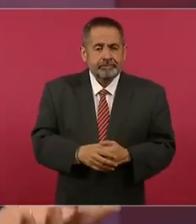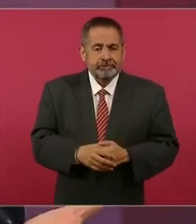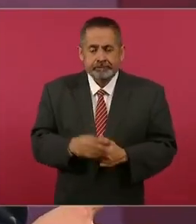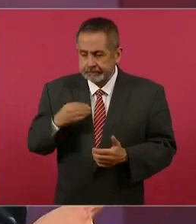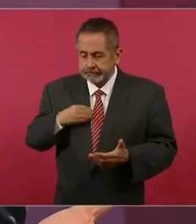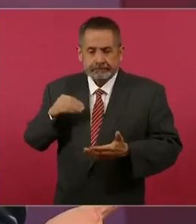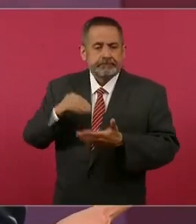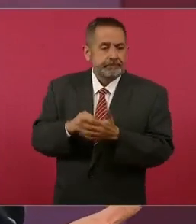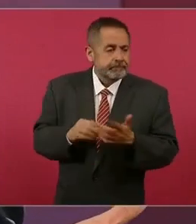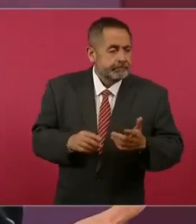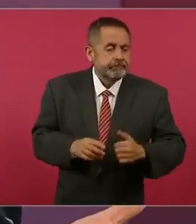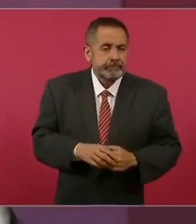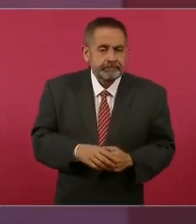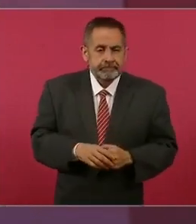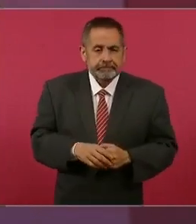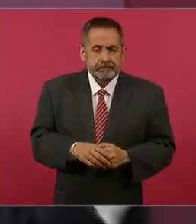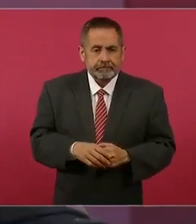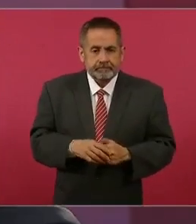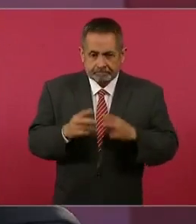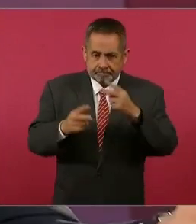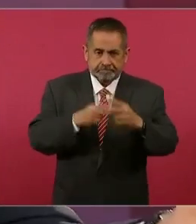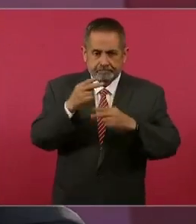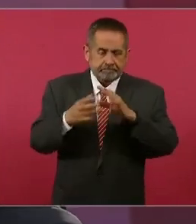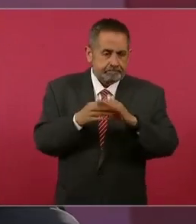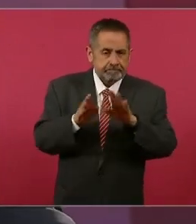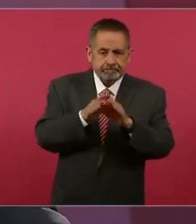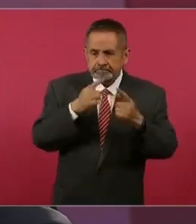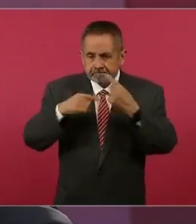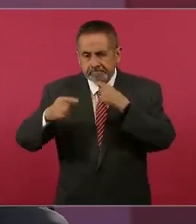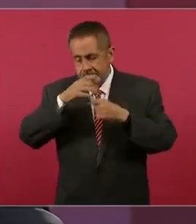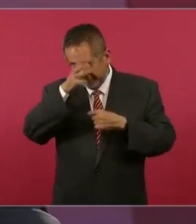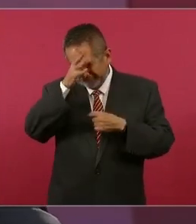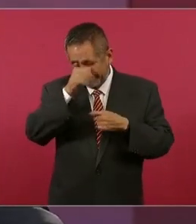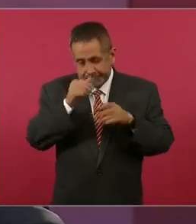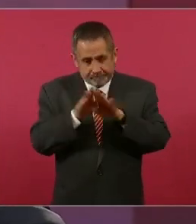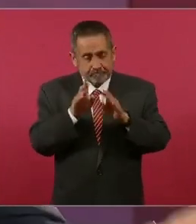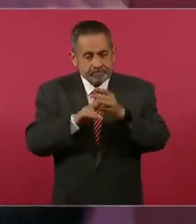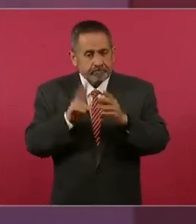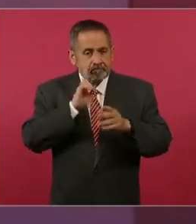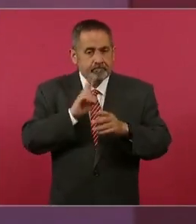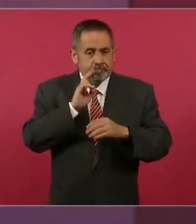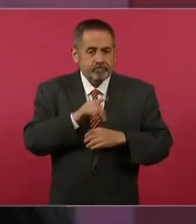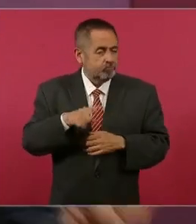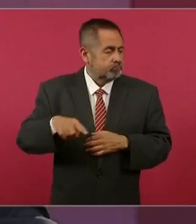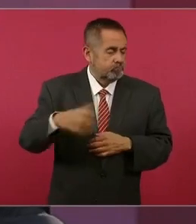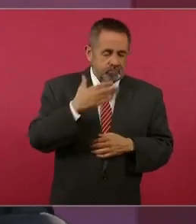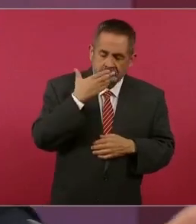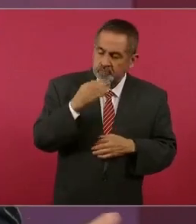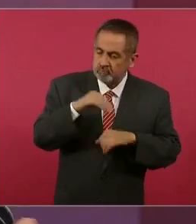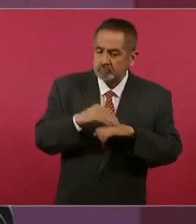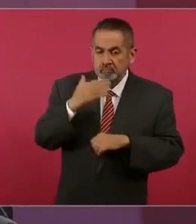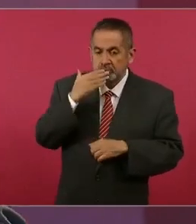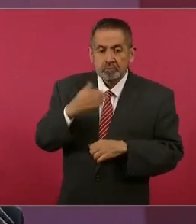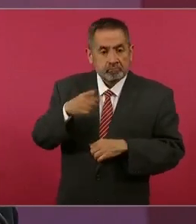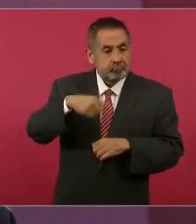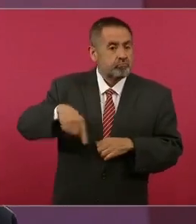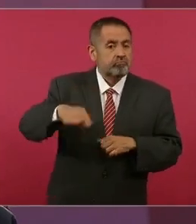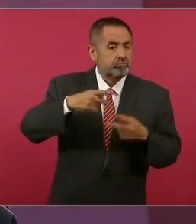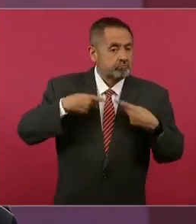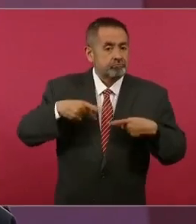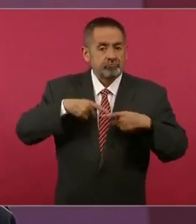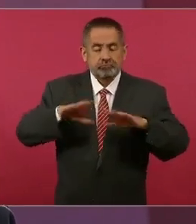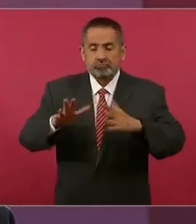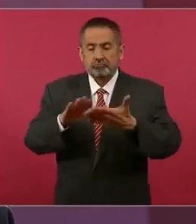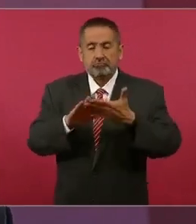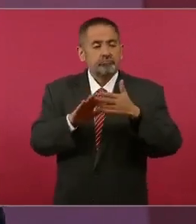Llegamos y bueno, vamos a buscar un acuerdo. Se portaron muy bien